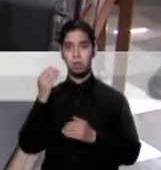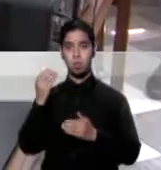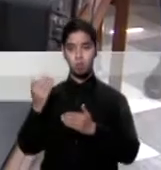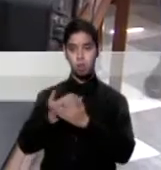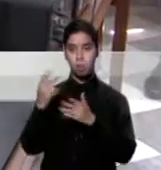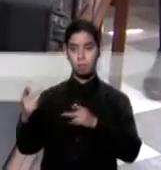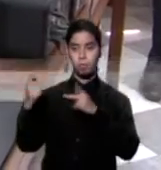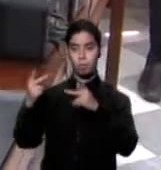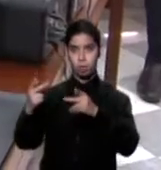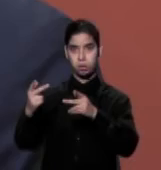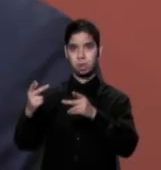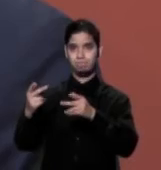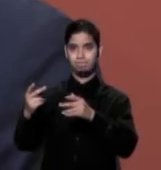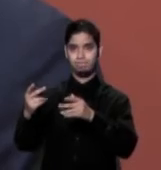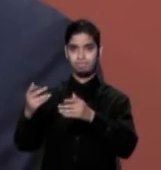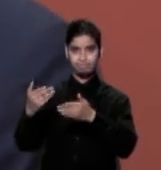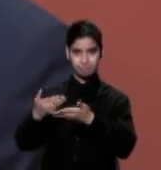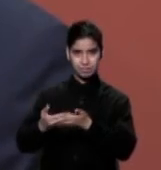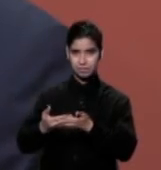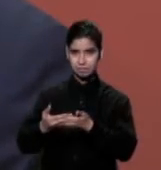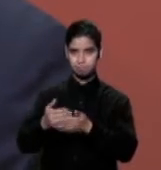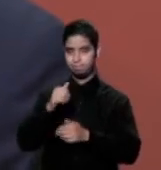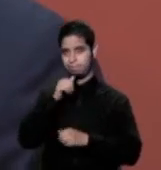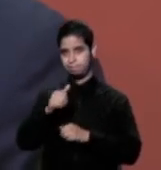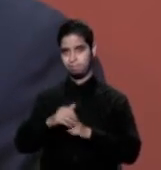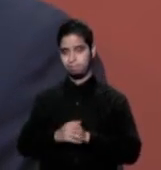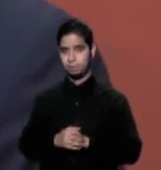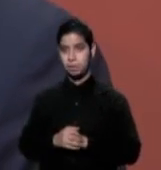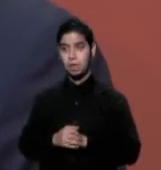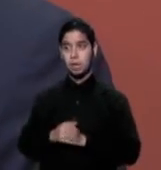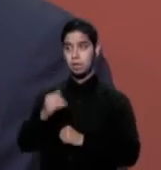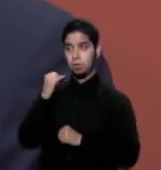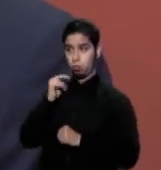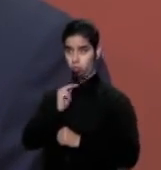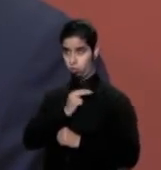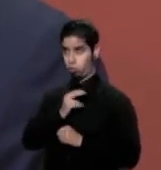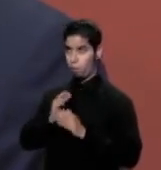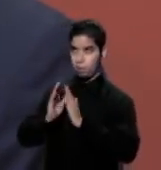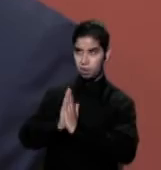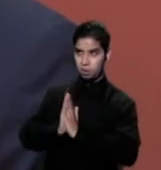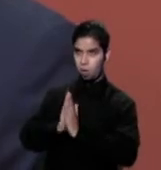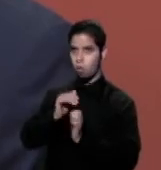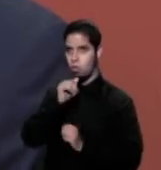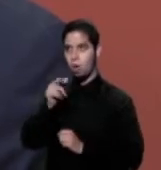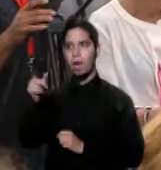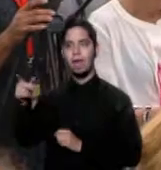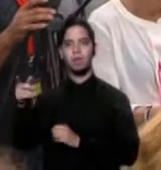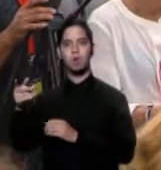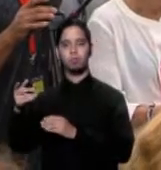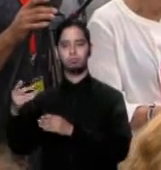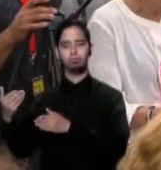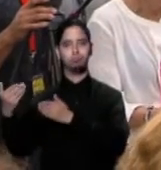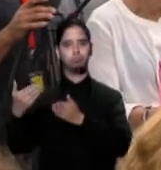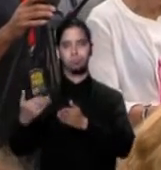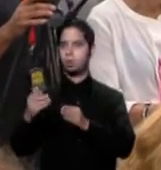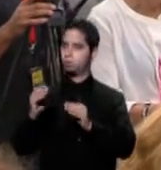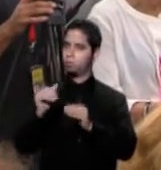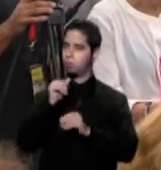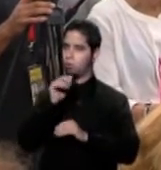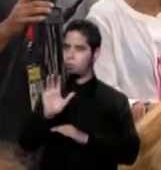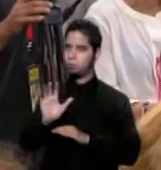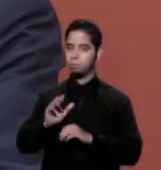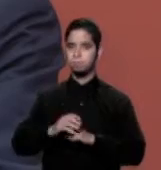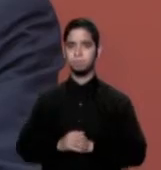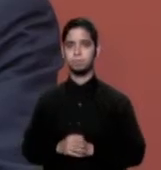de conversación. Nosotros no estamos pidiendo, ni ellos nos están ofreciendo un rescate. El primer ejecutivo dijo que